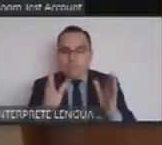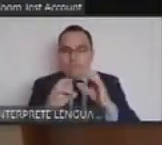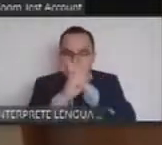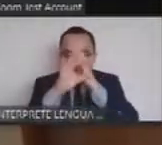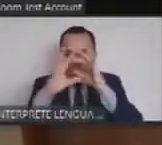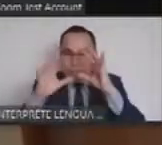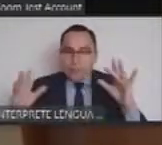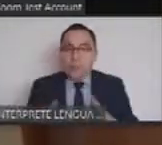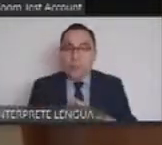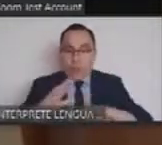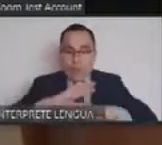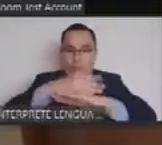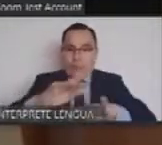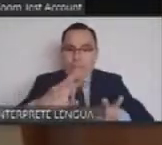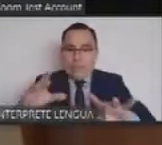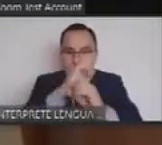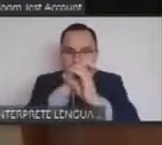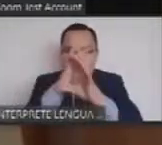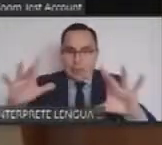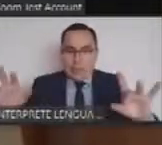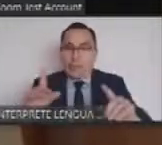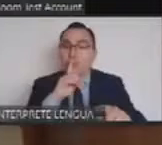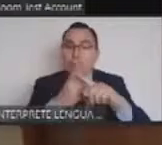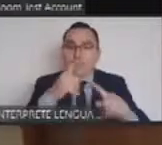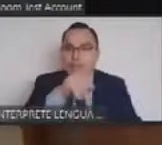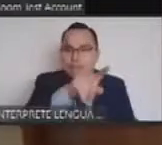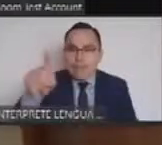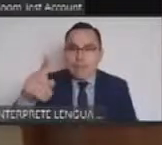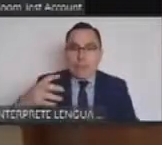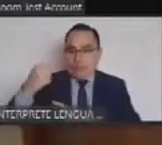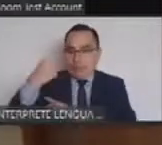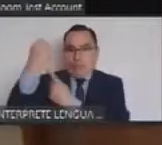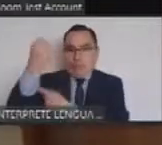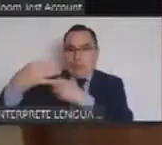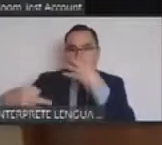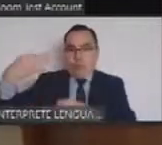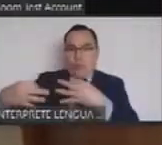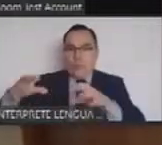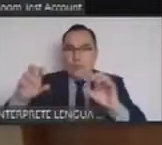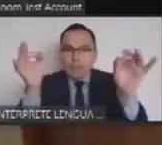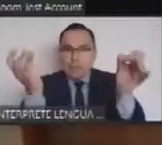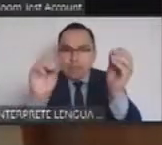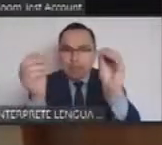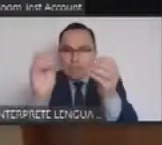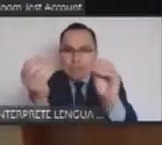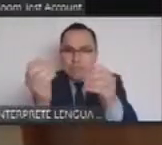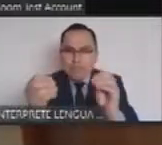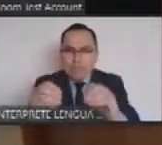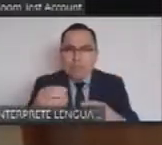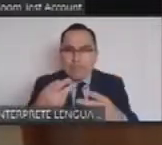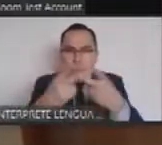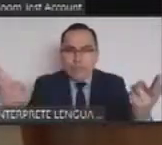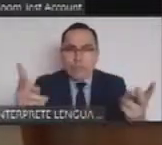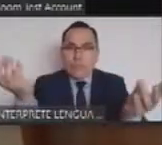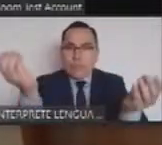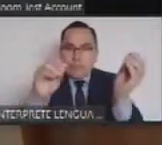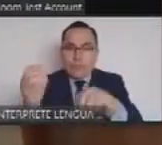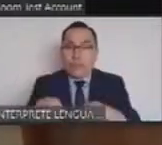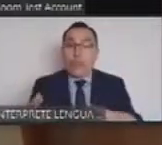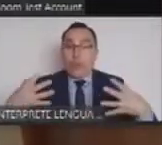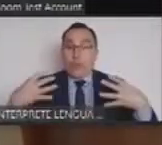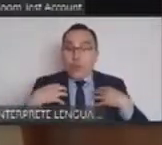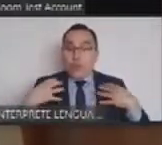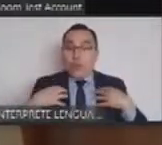de la plataforma de transparencia, en que se define la información que debe publicarse. Los responsables de